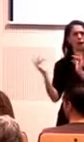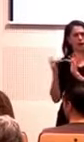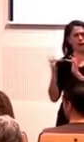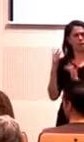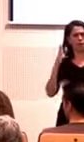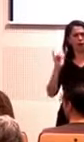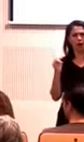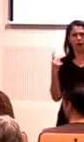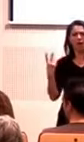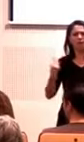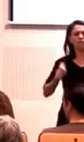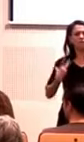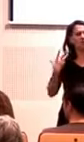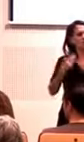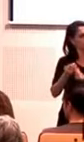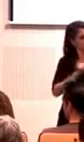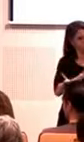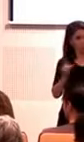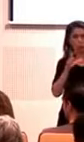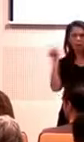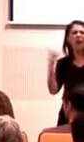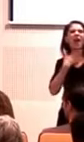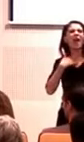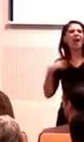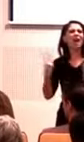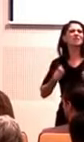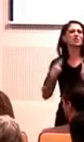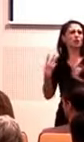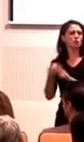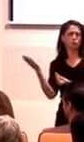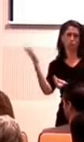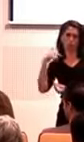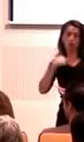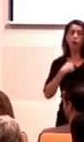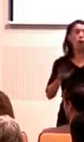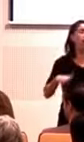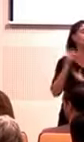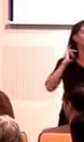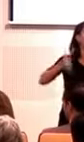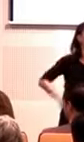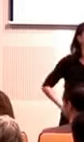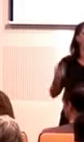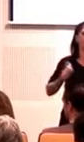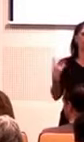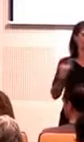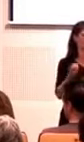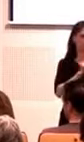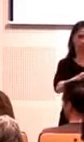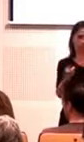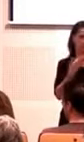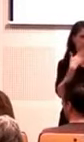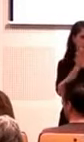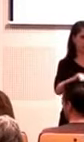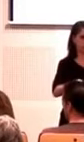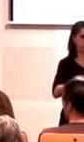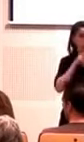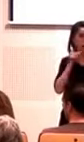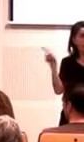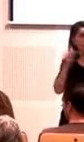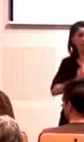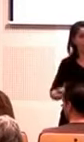tenía ganas de vivir con nadie, yo hasta que no tenga mucha pasta tampoco. Y ahora mismo lo toma